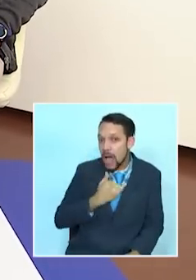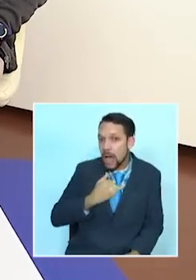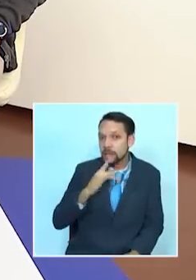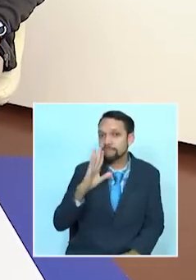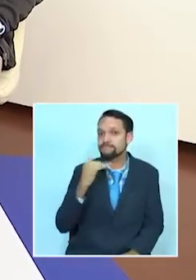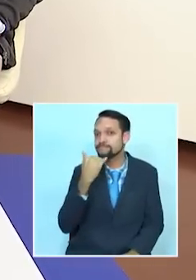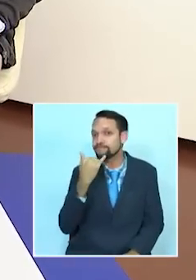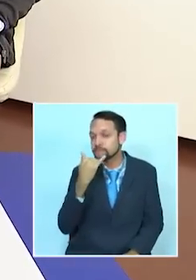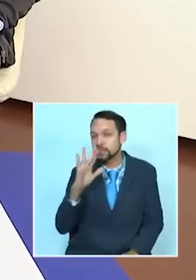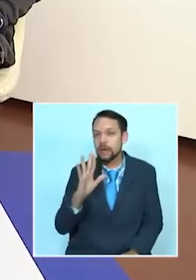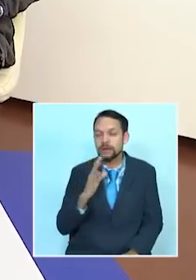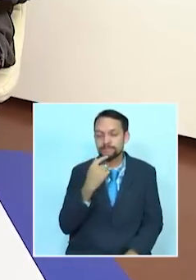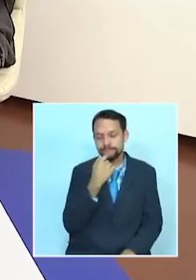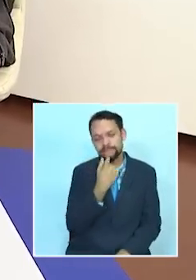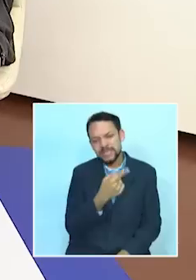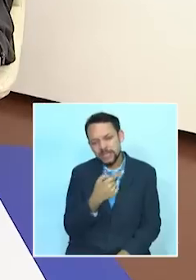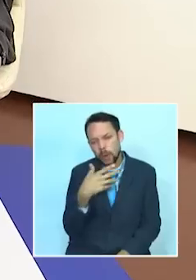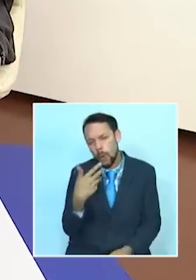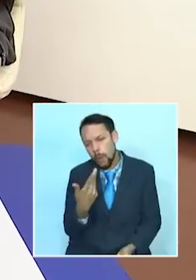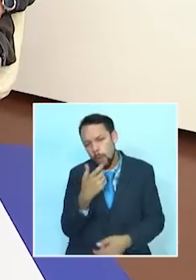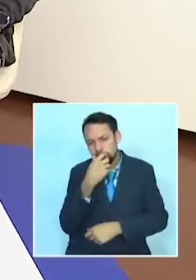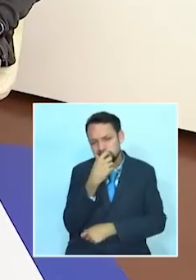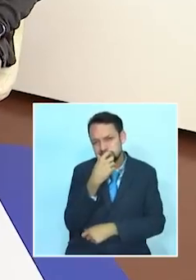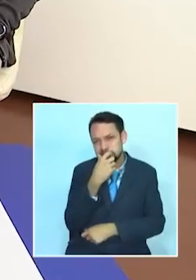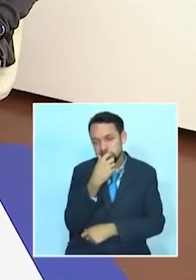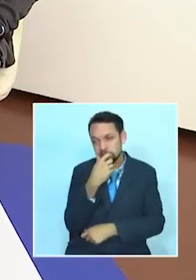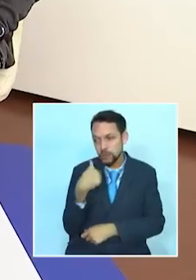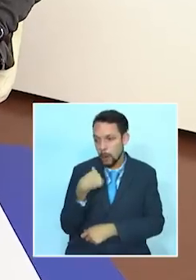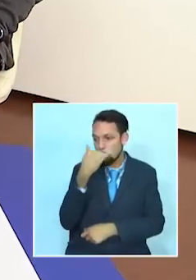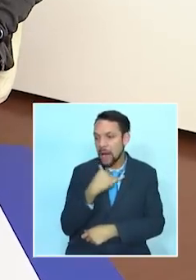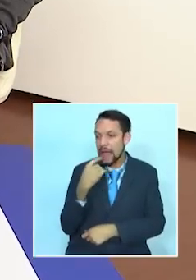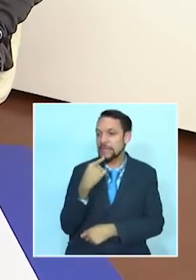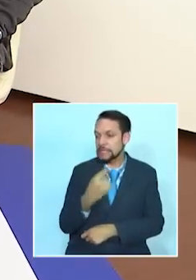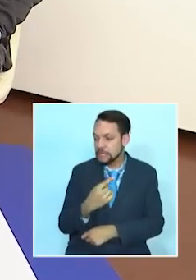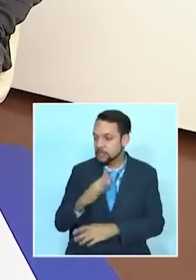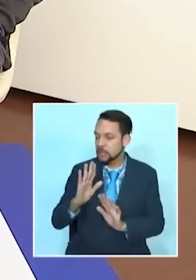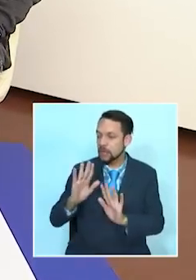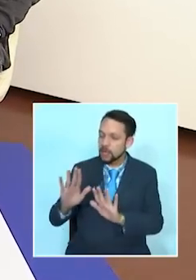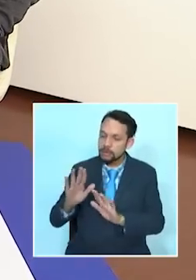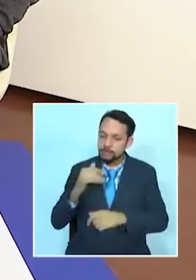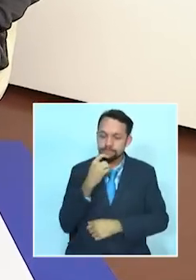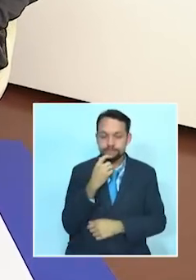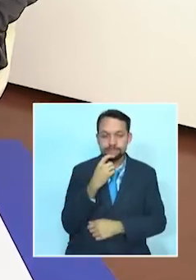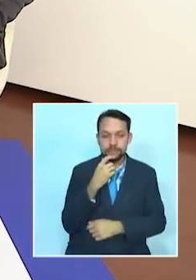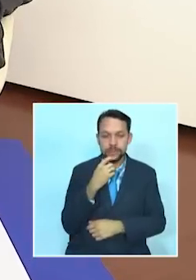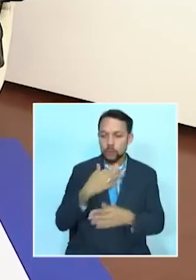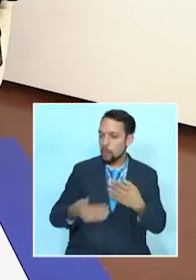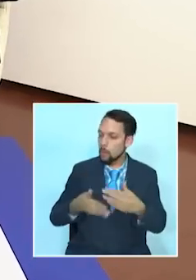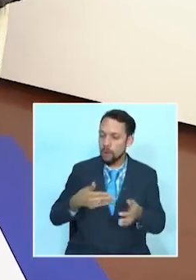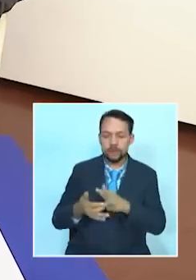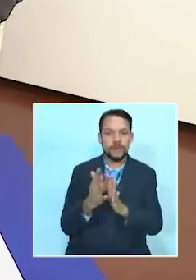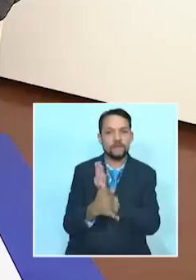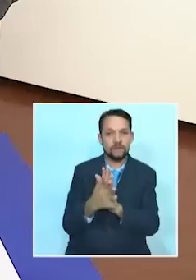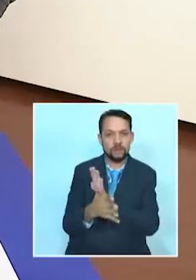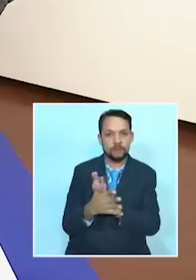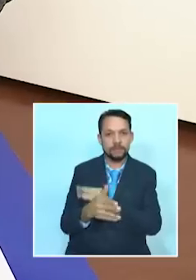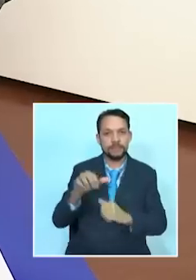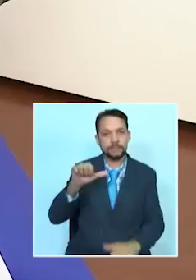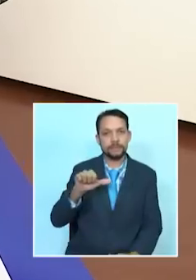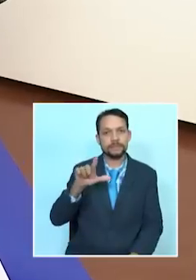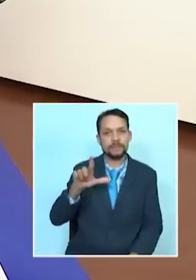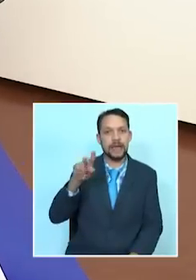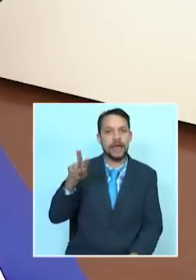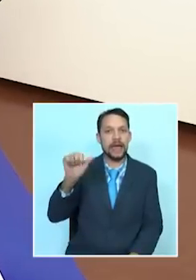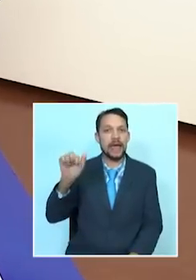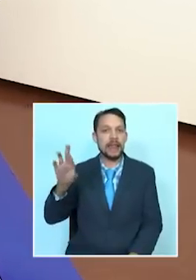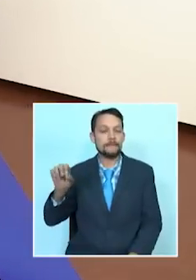una como digo algo que no es debido Y es que el proceso por el cual está pasando el doctor Álvaro Augusto suluaga y toda